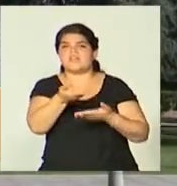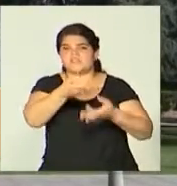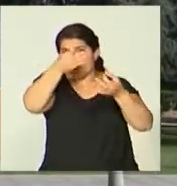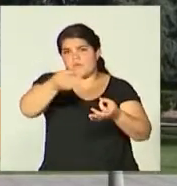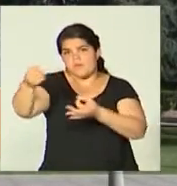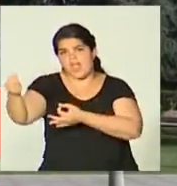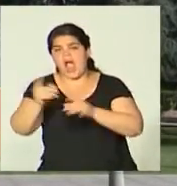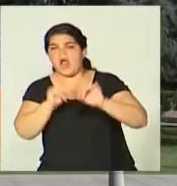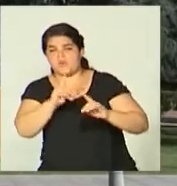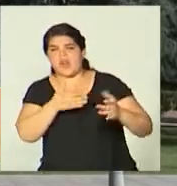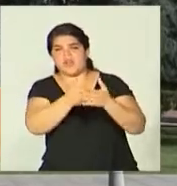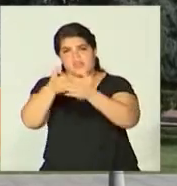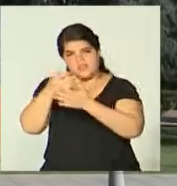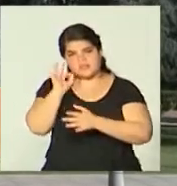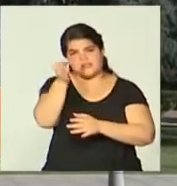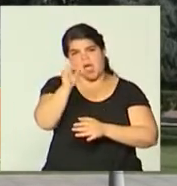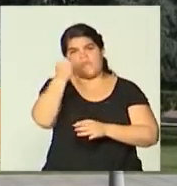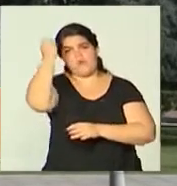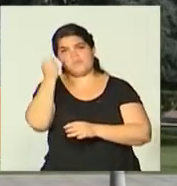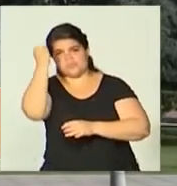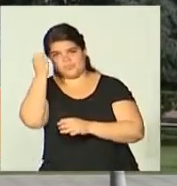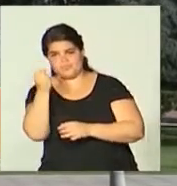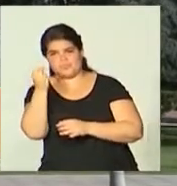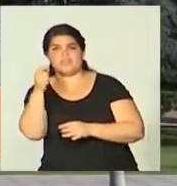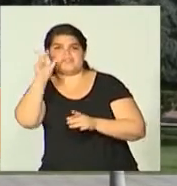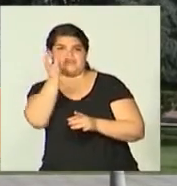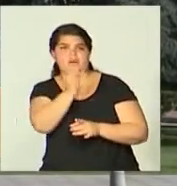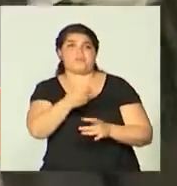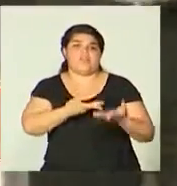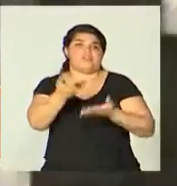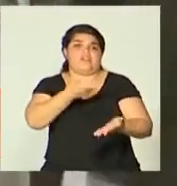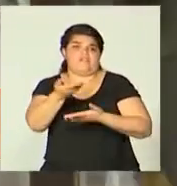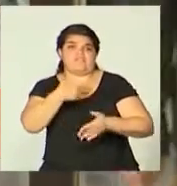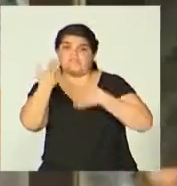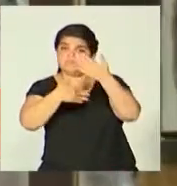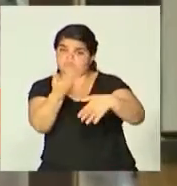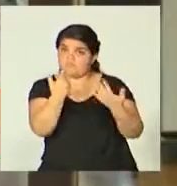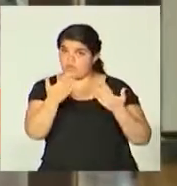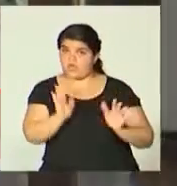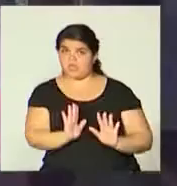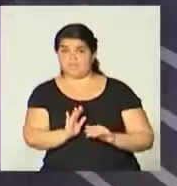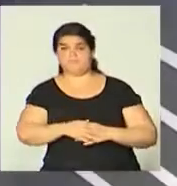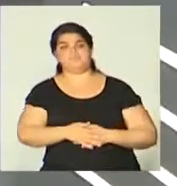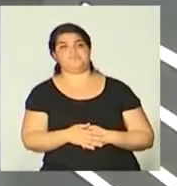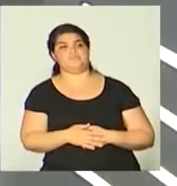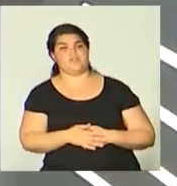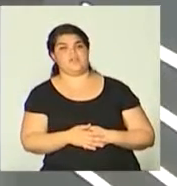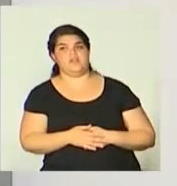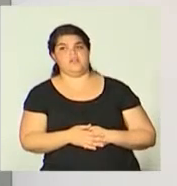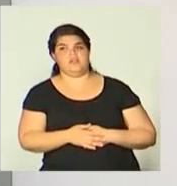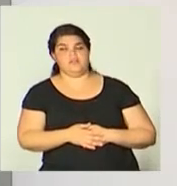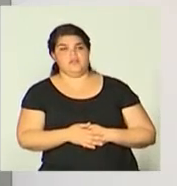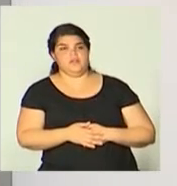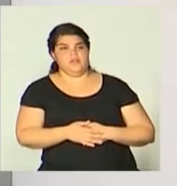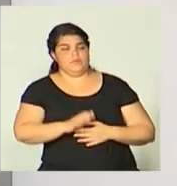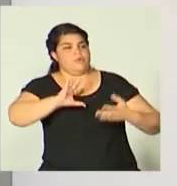limitaciones financieras, las limitaciones fiscales van a estar, pero que podamos prestar servicios. Diputado, ¿hay una buena expectativa o